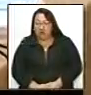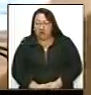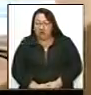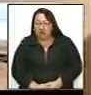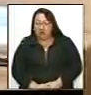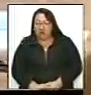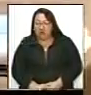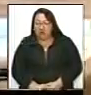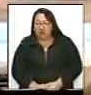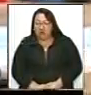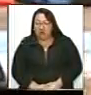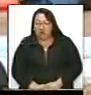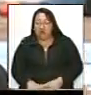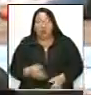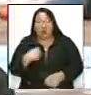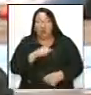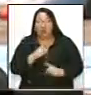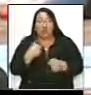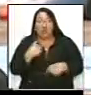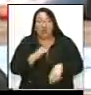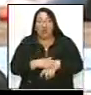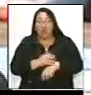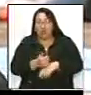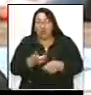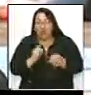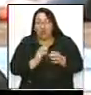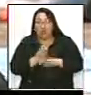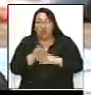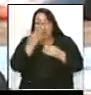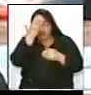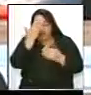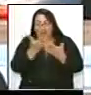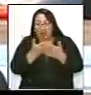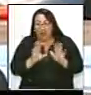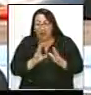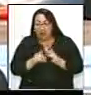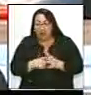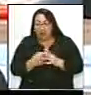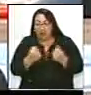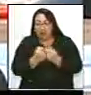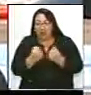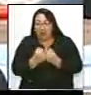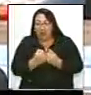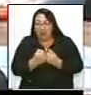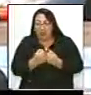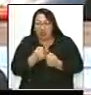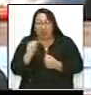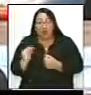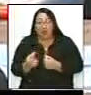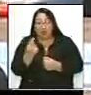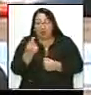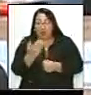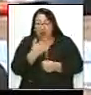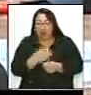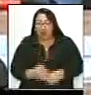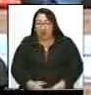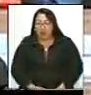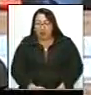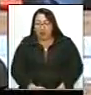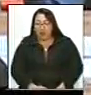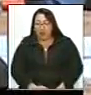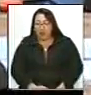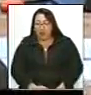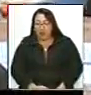de que una vez que ingresaron los del Frente Amplio, empezaron a pelearse y fueron los primeros